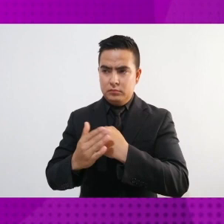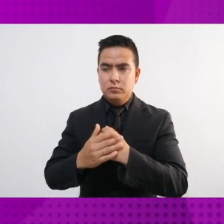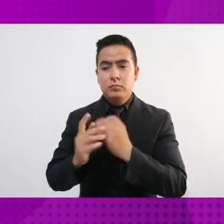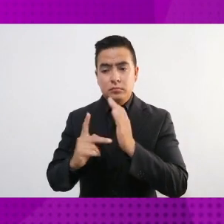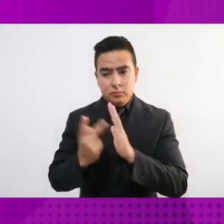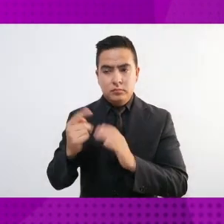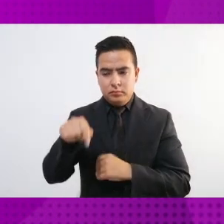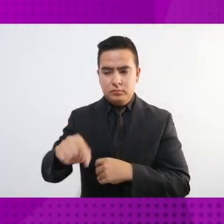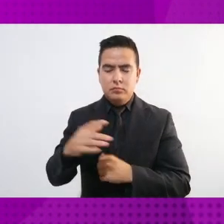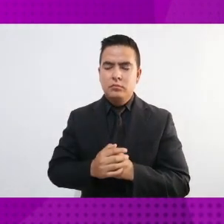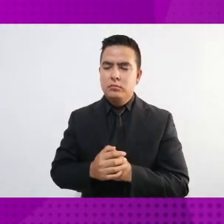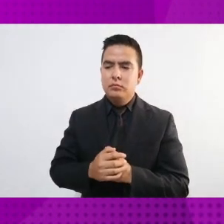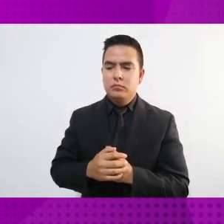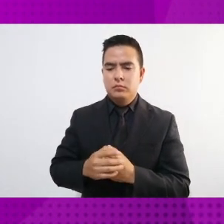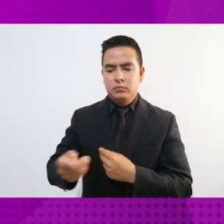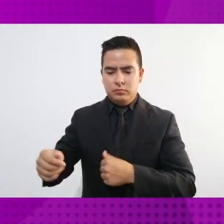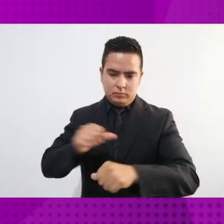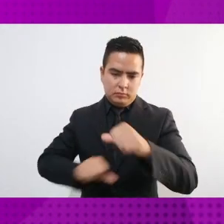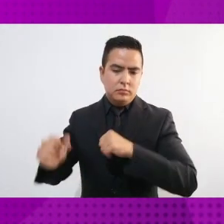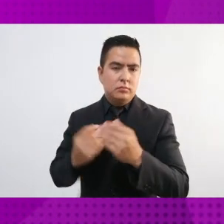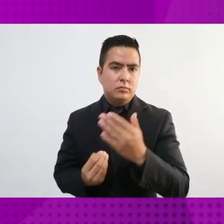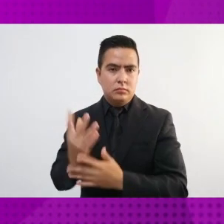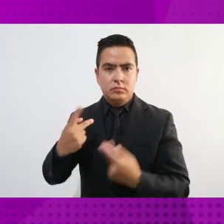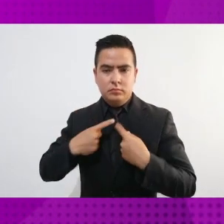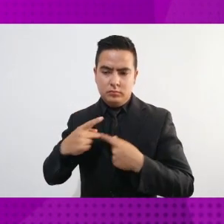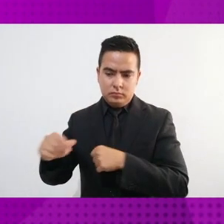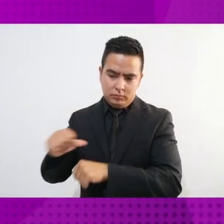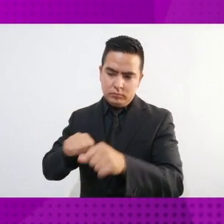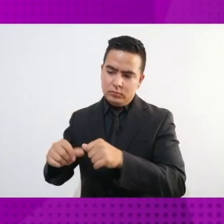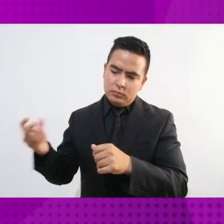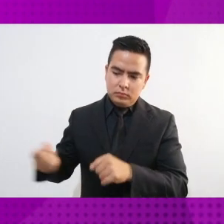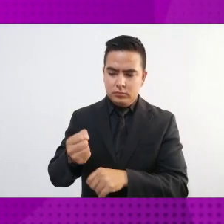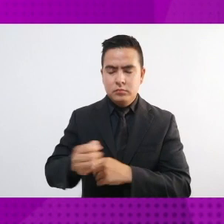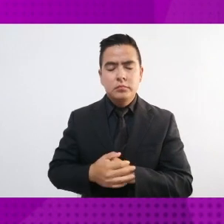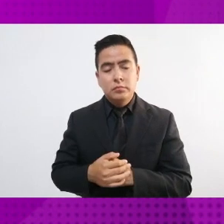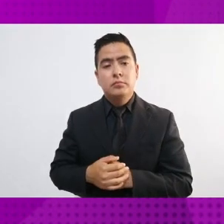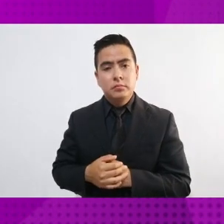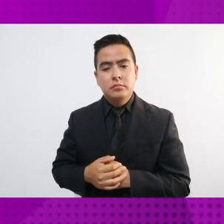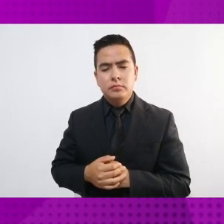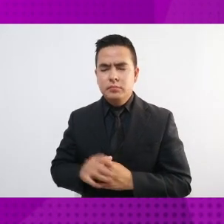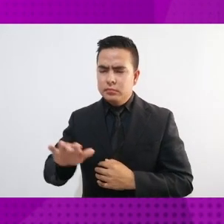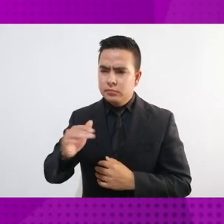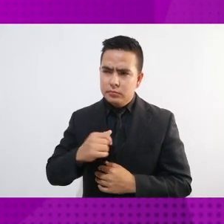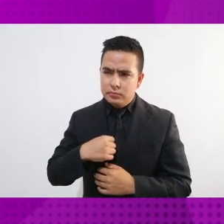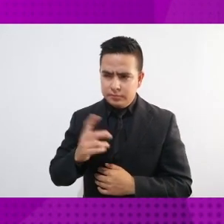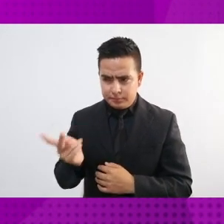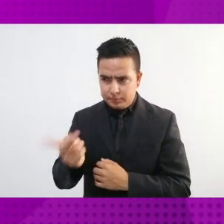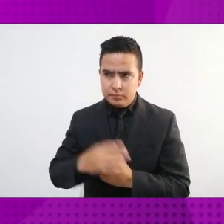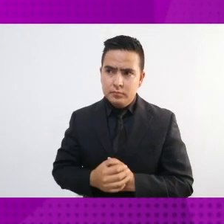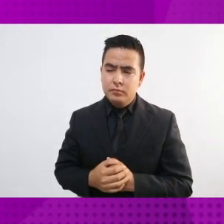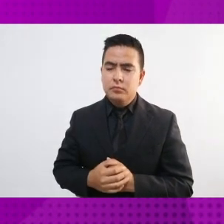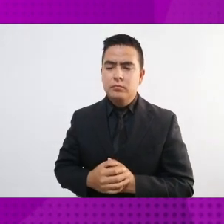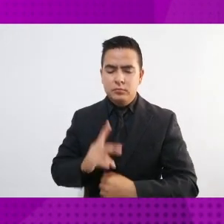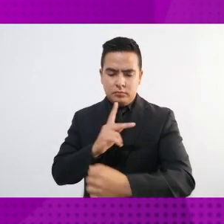parece? Claro que sí, con todo el gusto. Gracias, doctor. ¿Qué función ejerce o